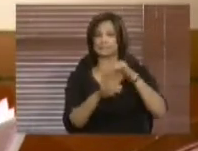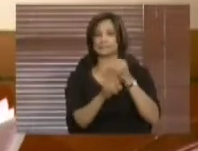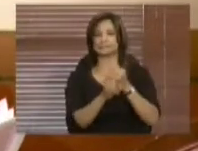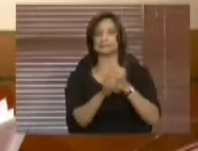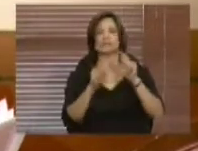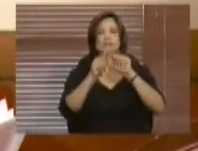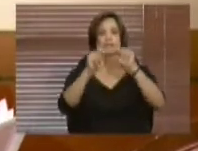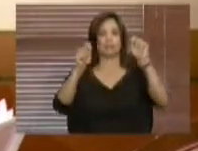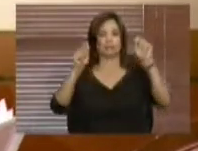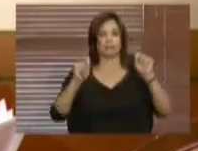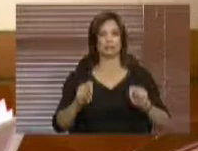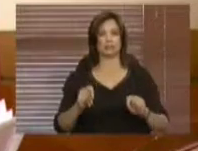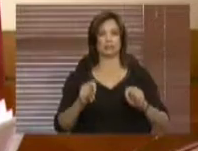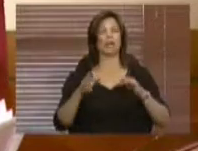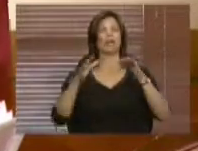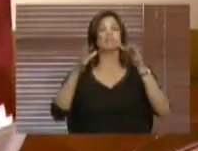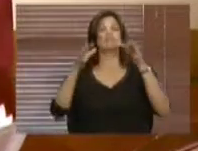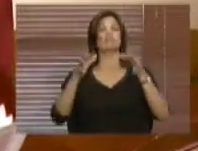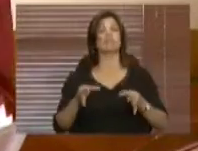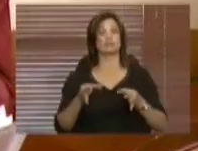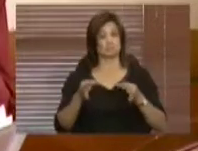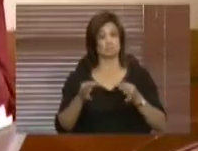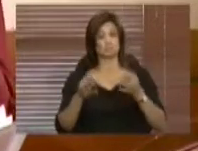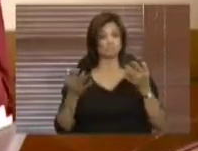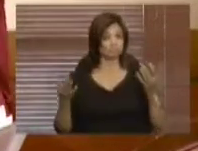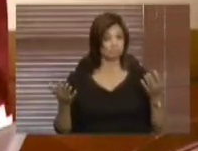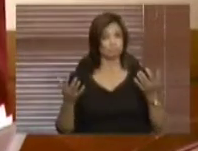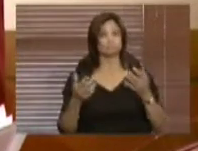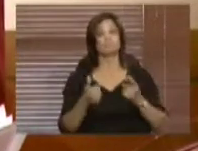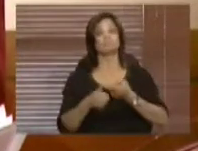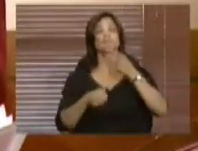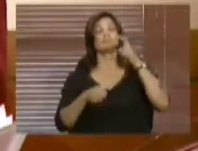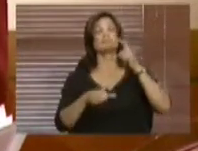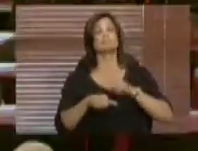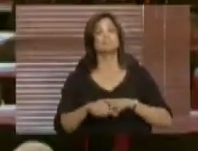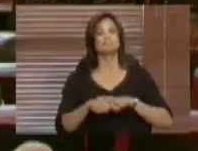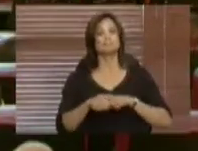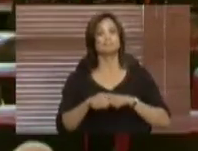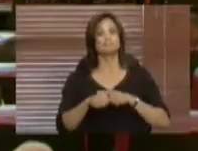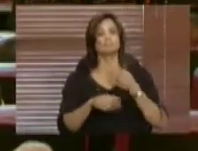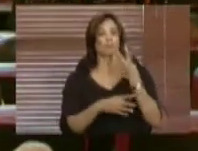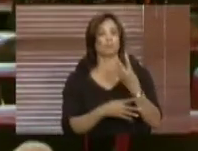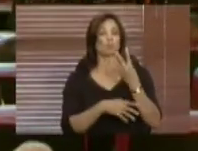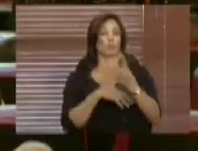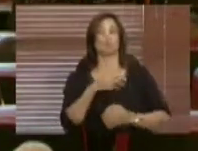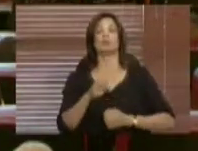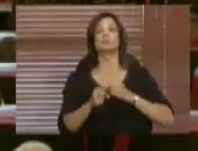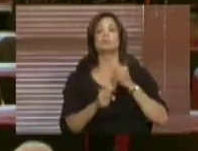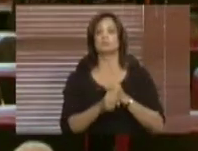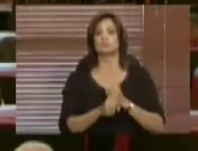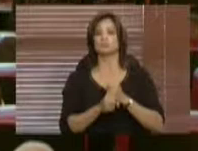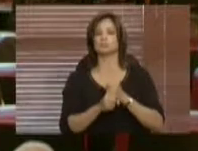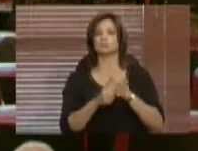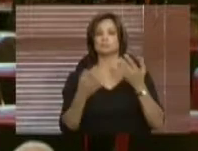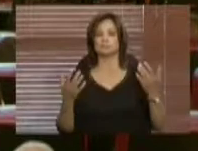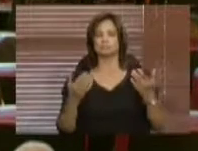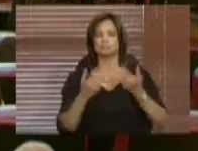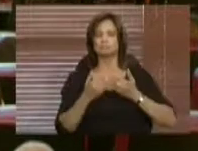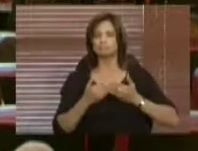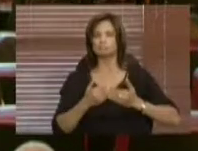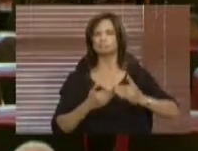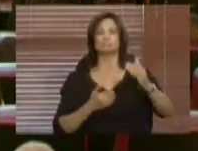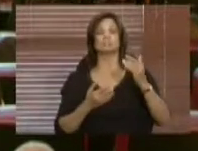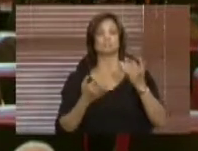el tribunal decidió proceder por primera vez en 4 años, a partir